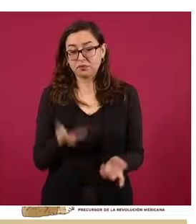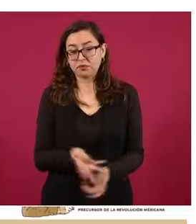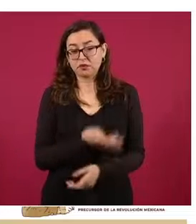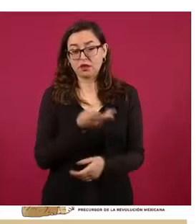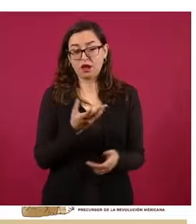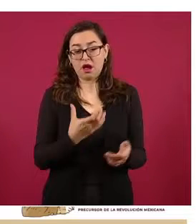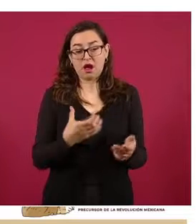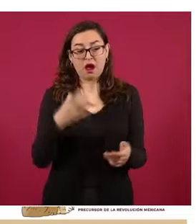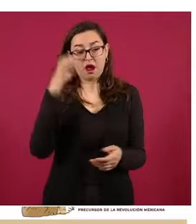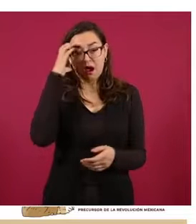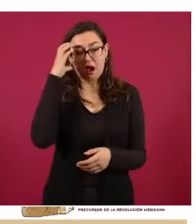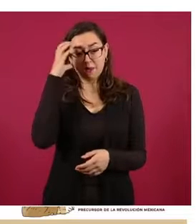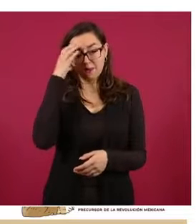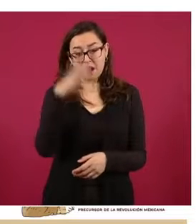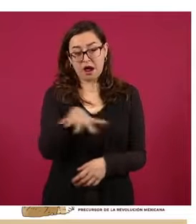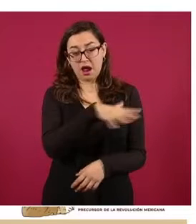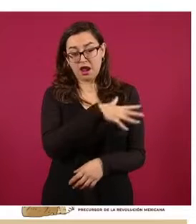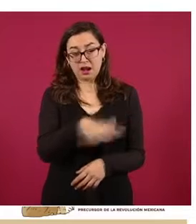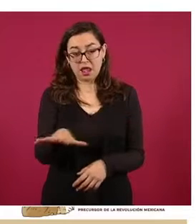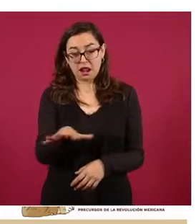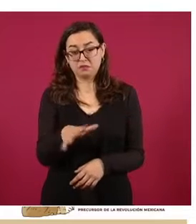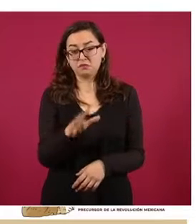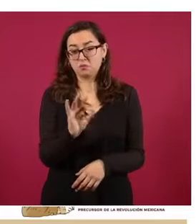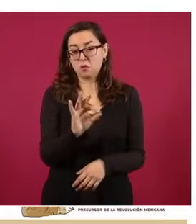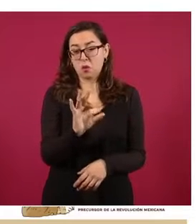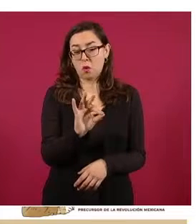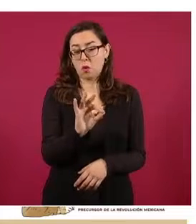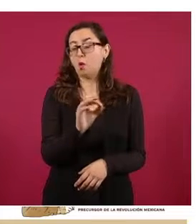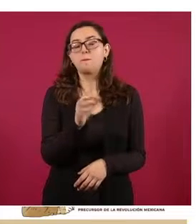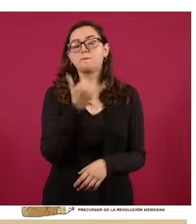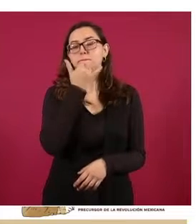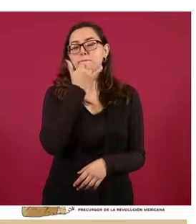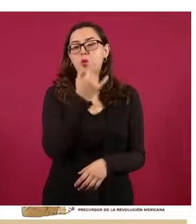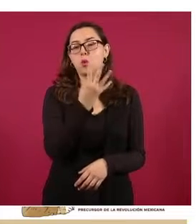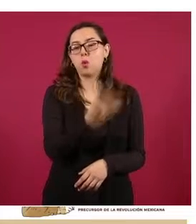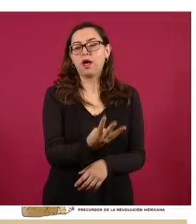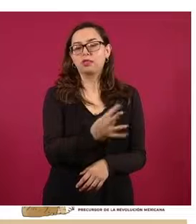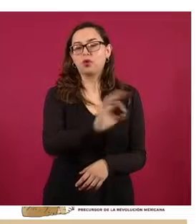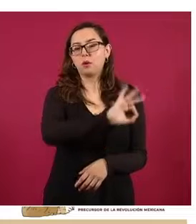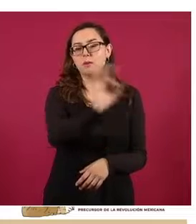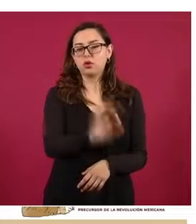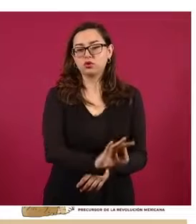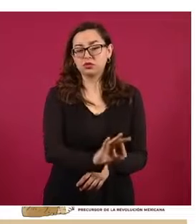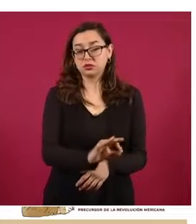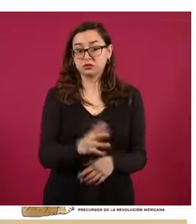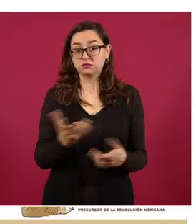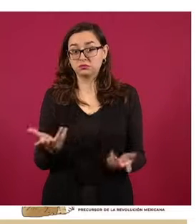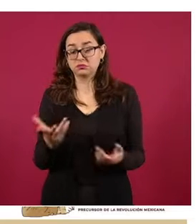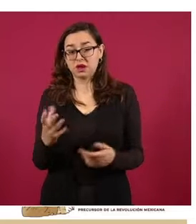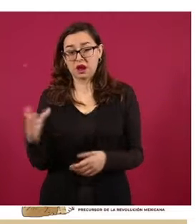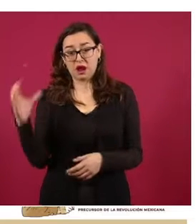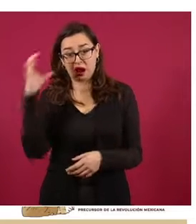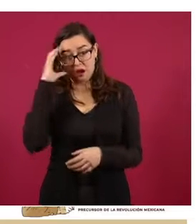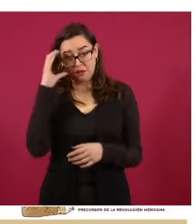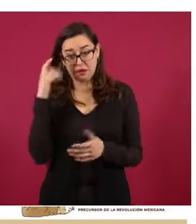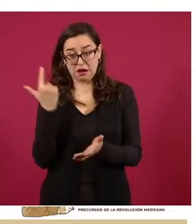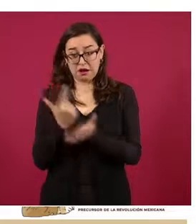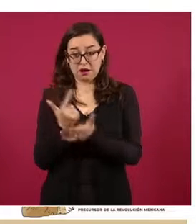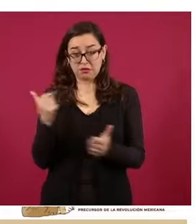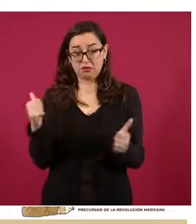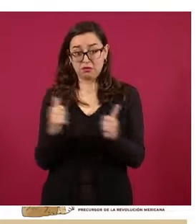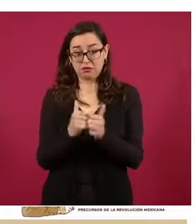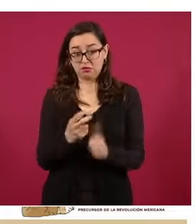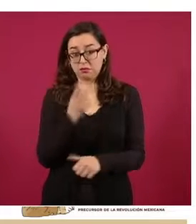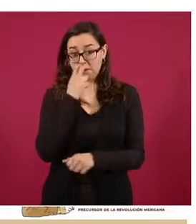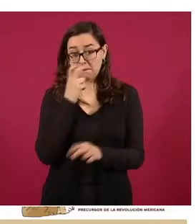las camas generales de atención COVID y 1% las camas para personas críticamente enfermas. Recordar que esto